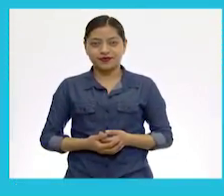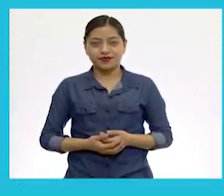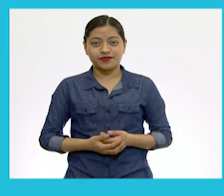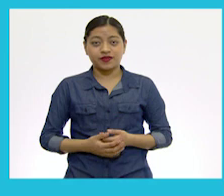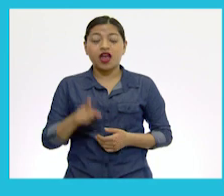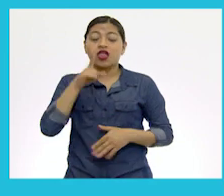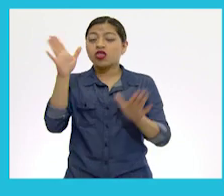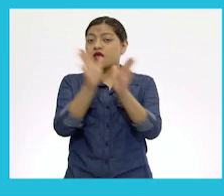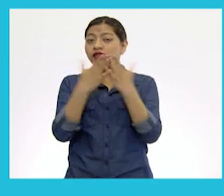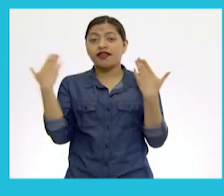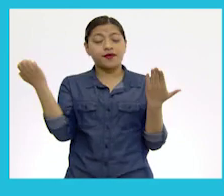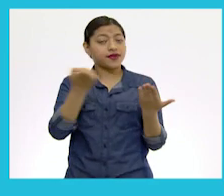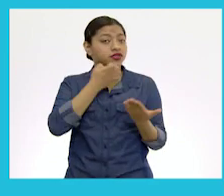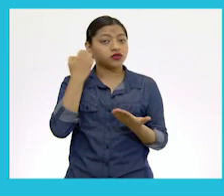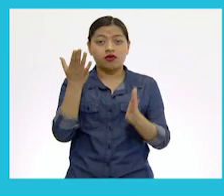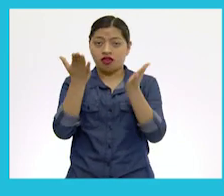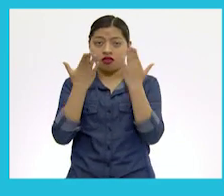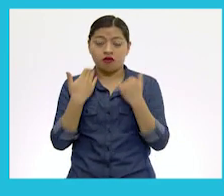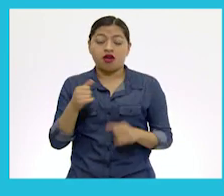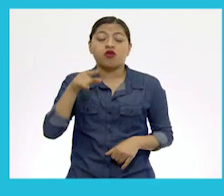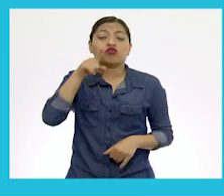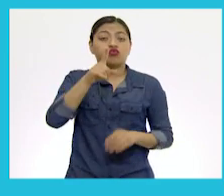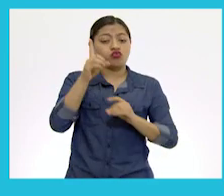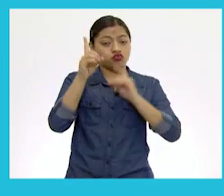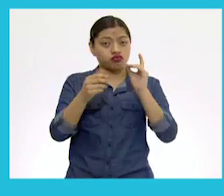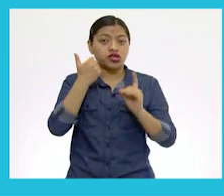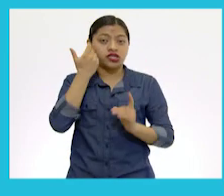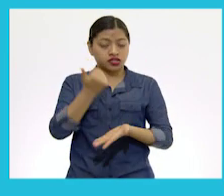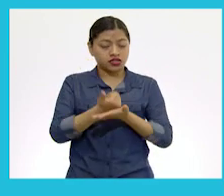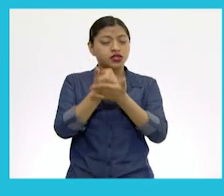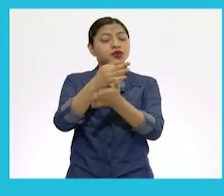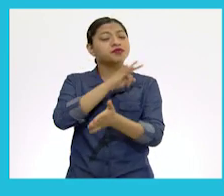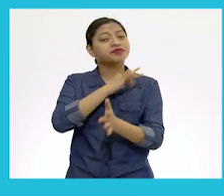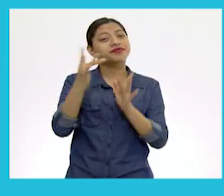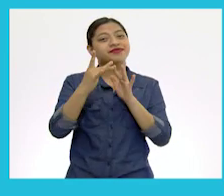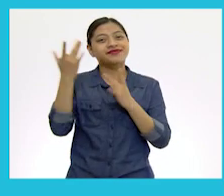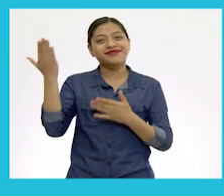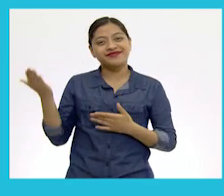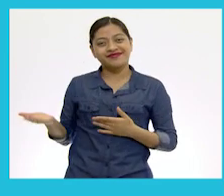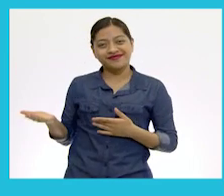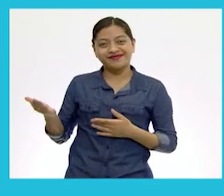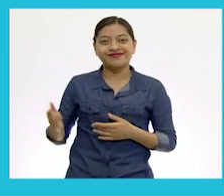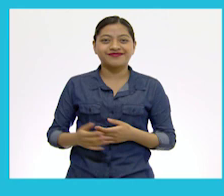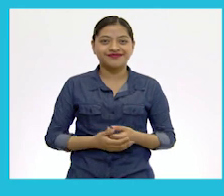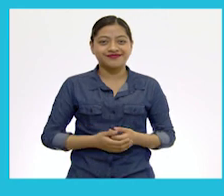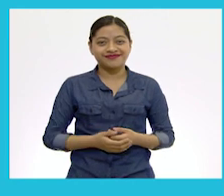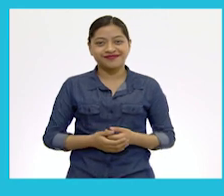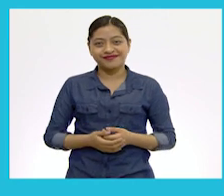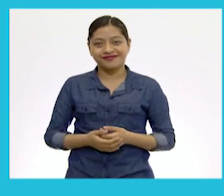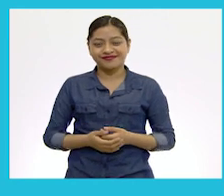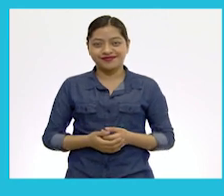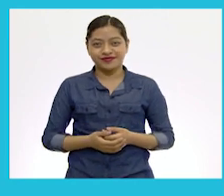Si no tienes el libro de texto o necesitas ayuda para resolver tus dudas, contáctanos.